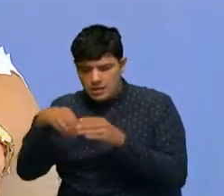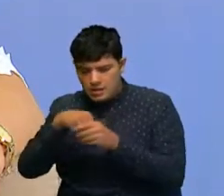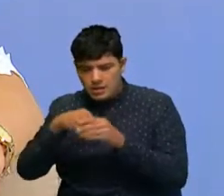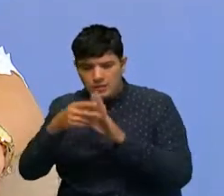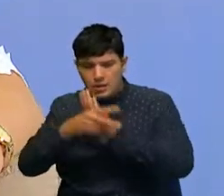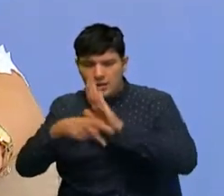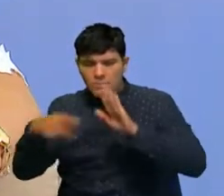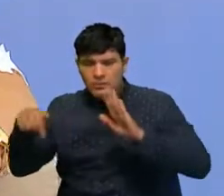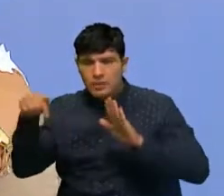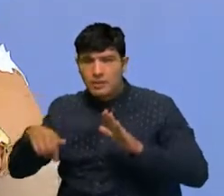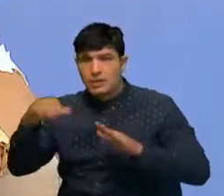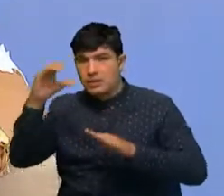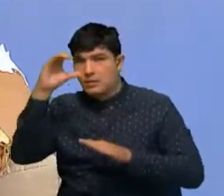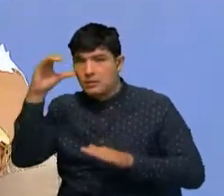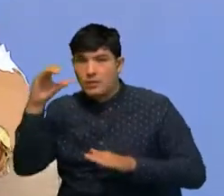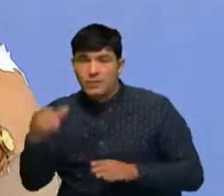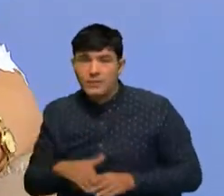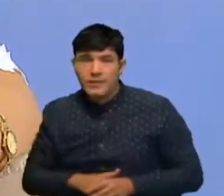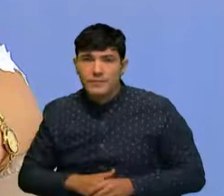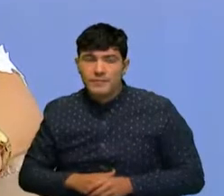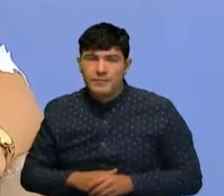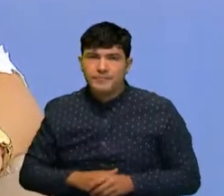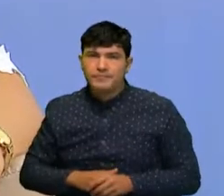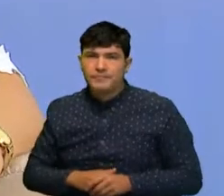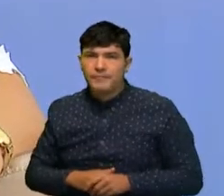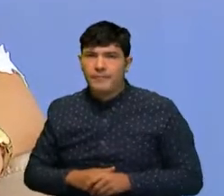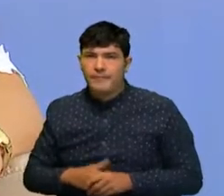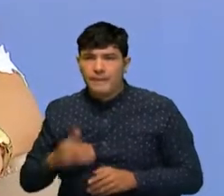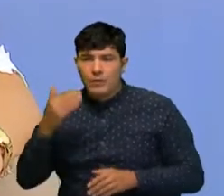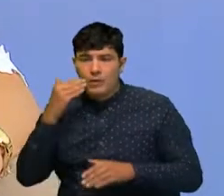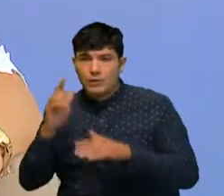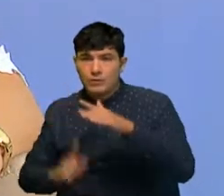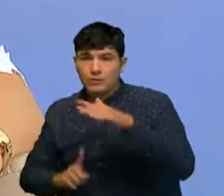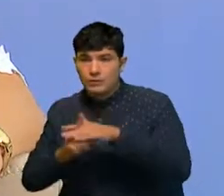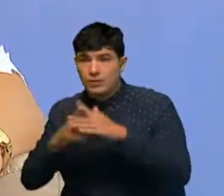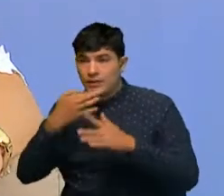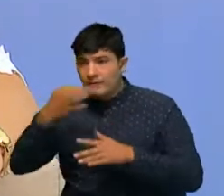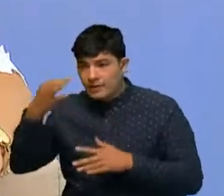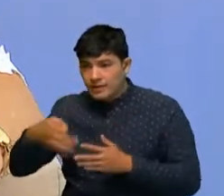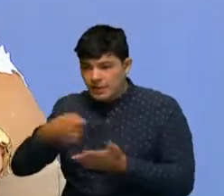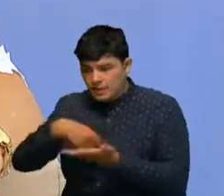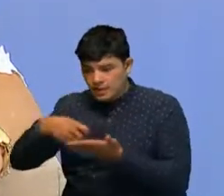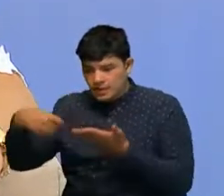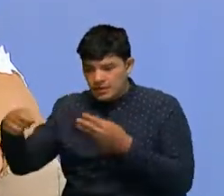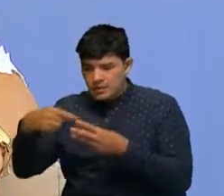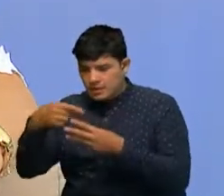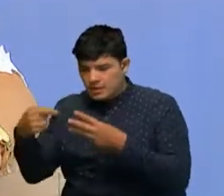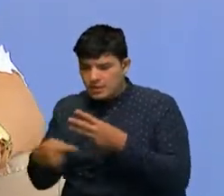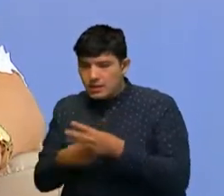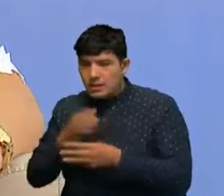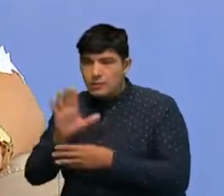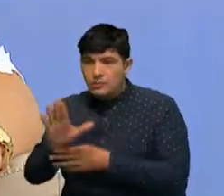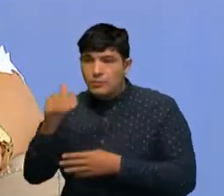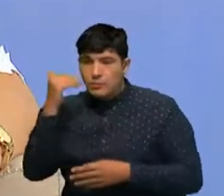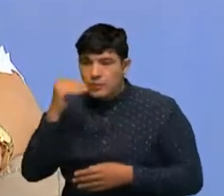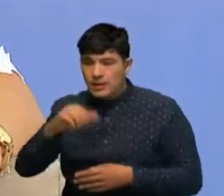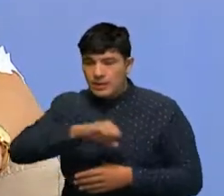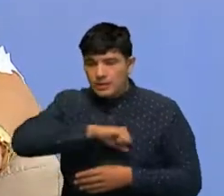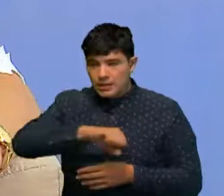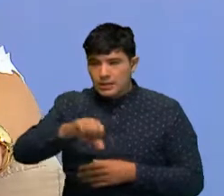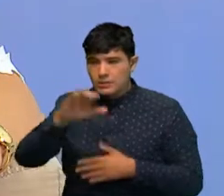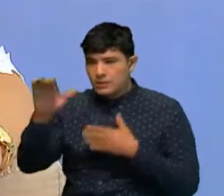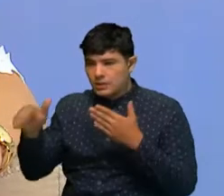Política de Colombia. Naciendo el contrato, la relación laboral en esos términos, ella tiene derecho a todas